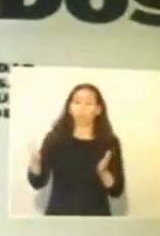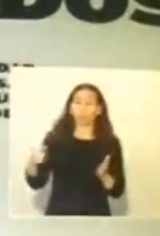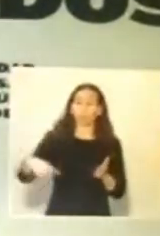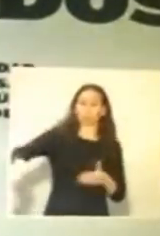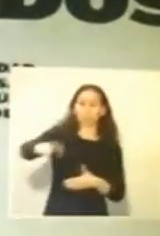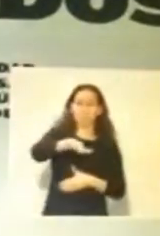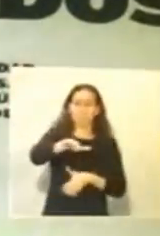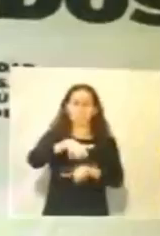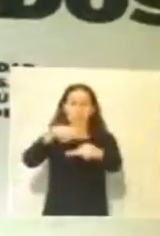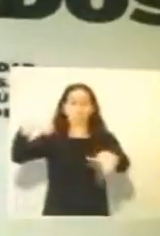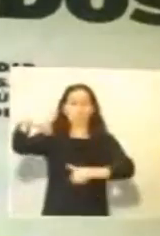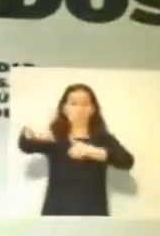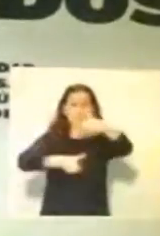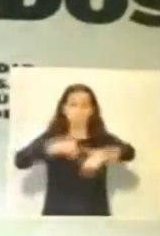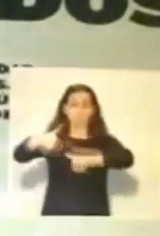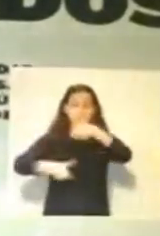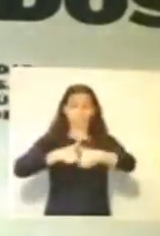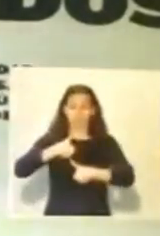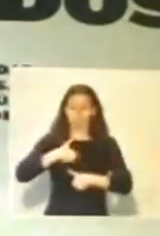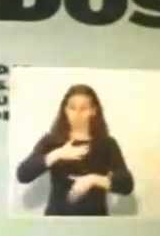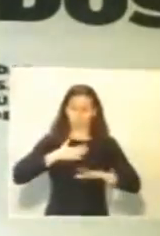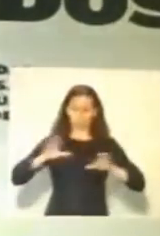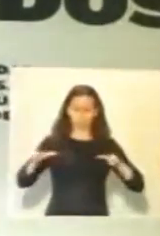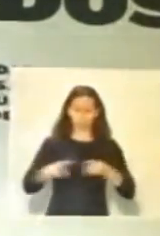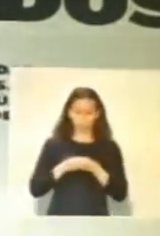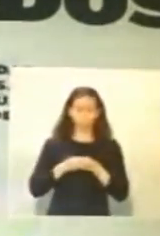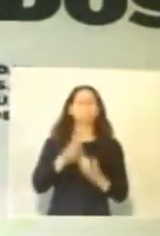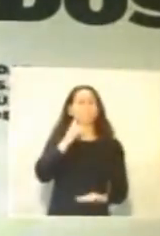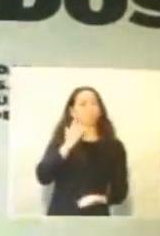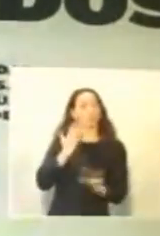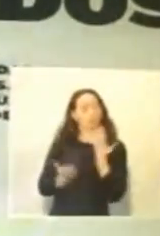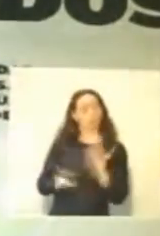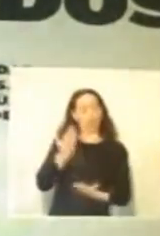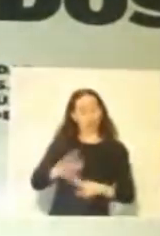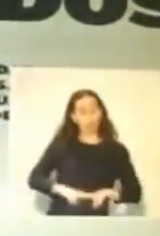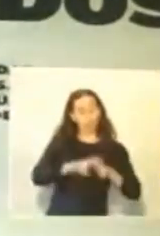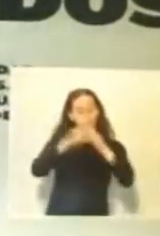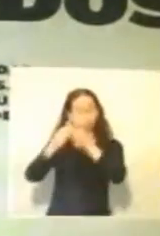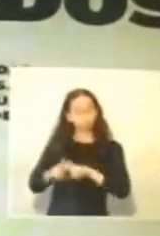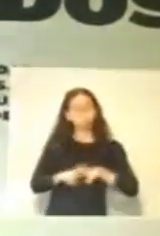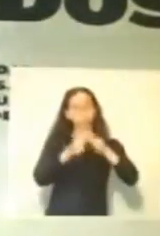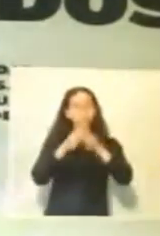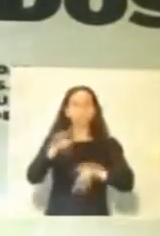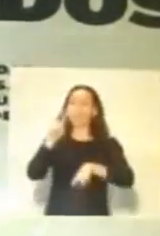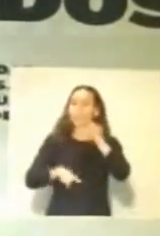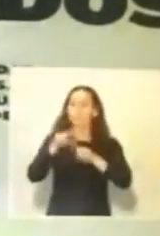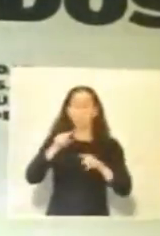mandan al mando de operaciones son valoradas y se atienden en su debido orden.